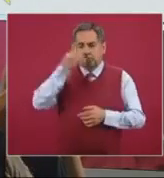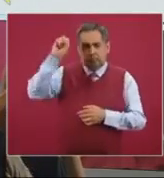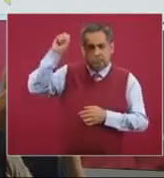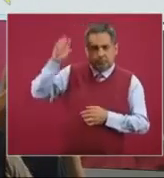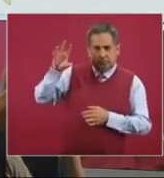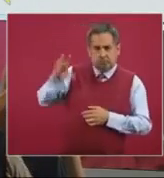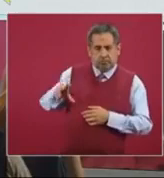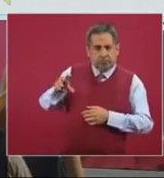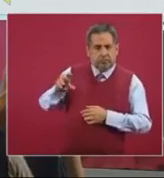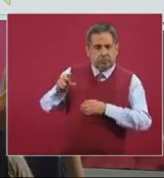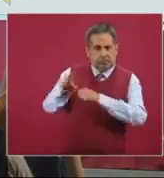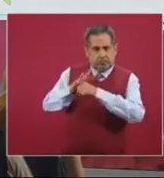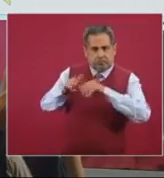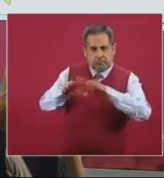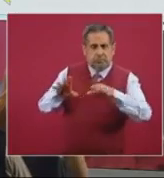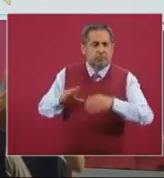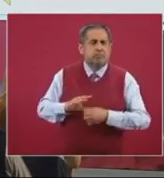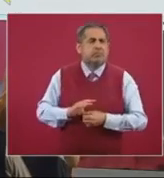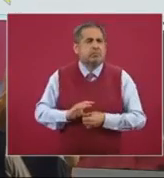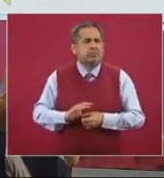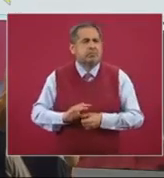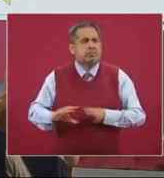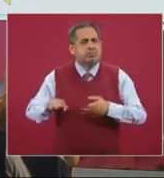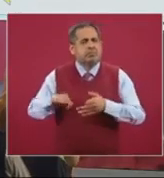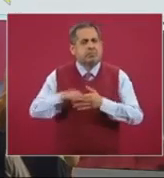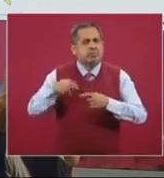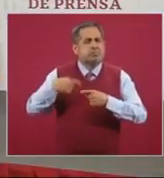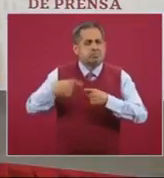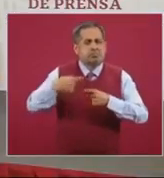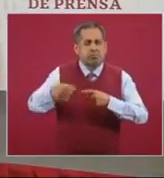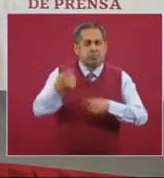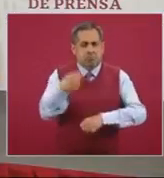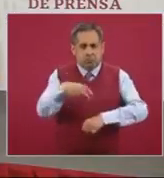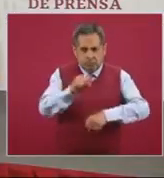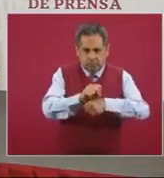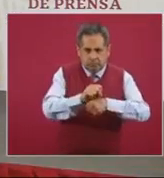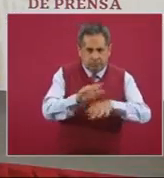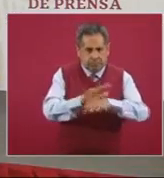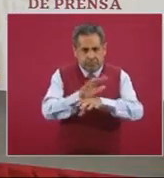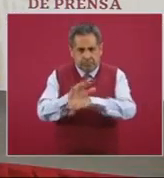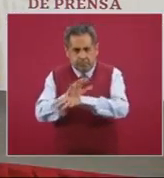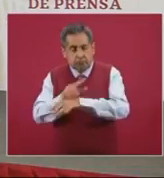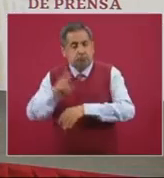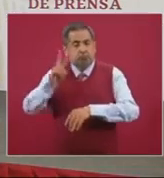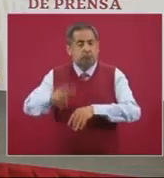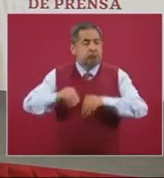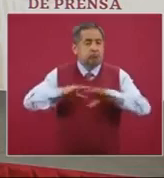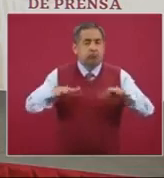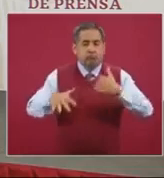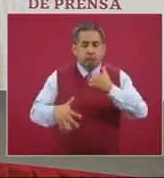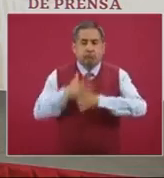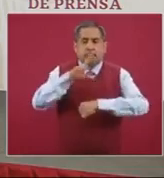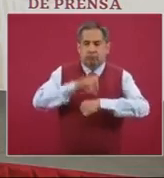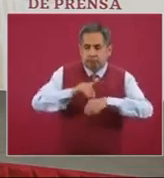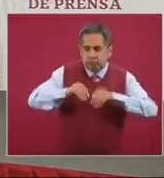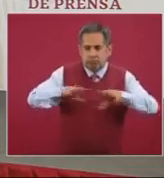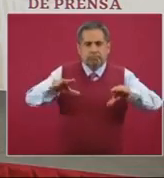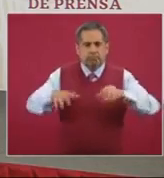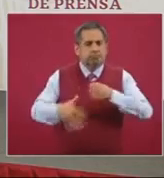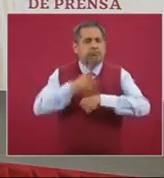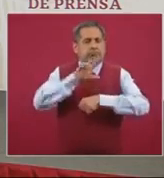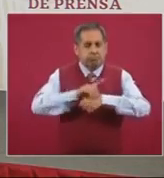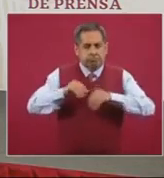que el semáforo de riesgo se actualiza periódicamente cada semana, pero se hace público cada 15 días. La razón de ello